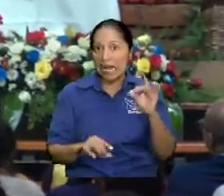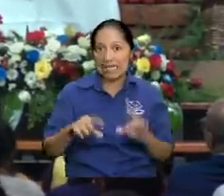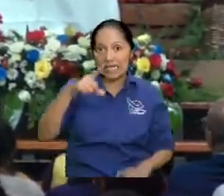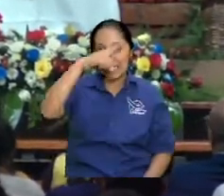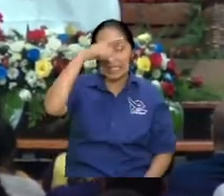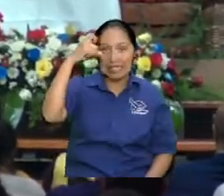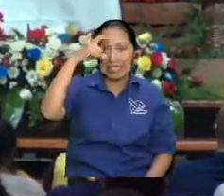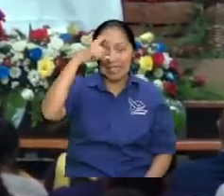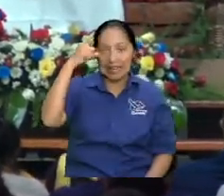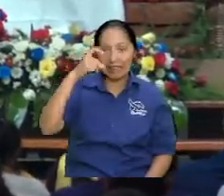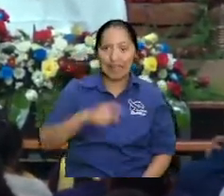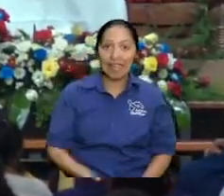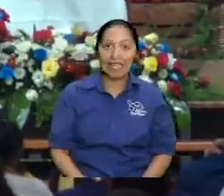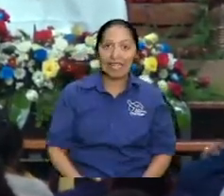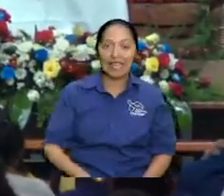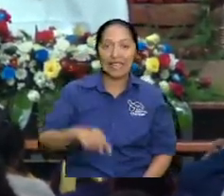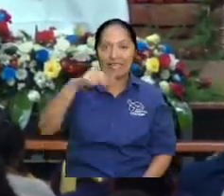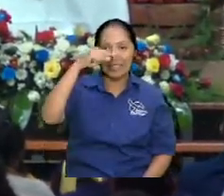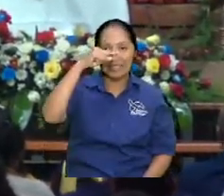que no. Ustedes